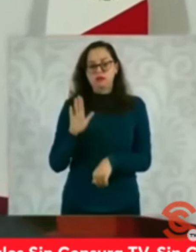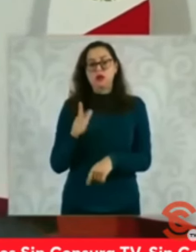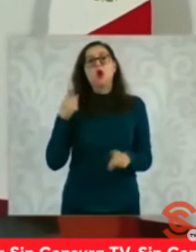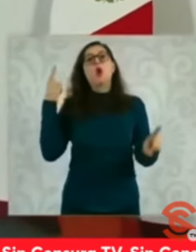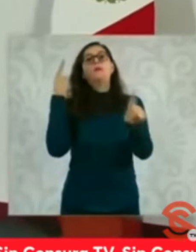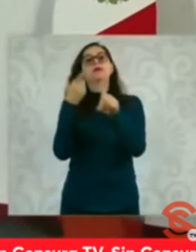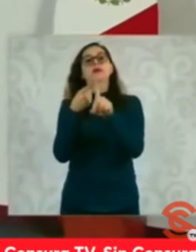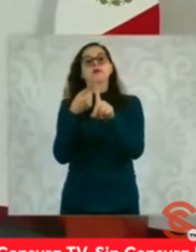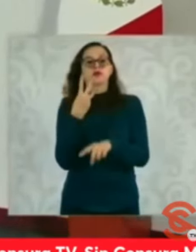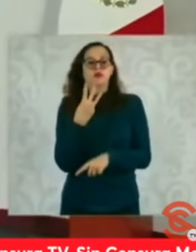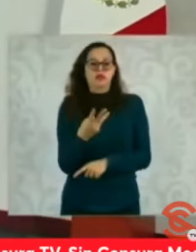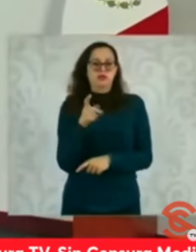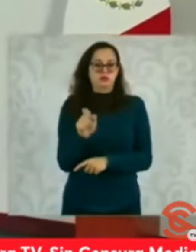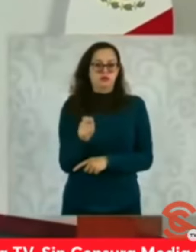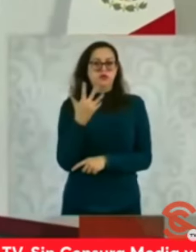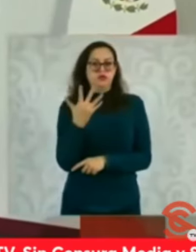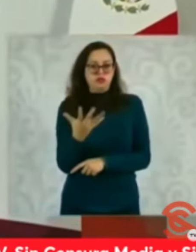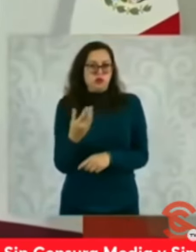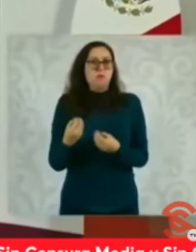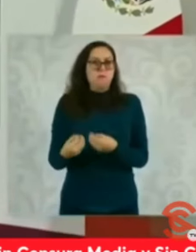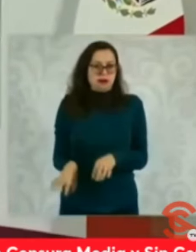3.5.